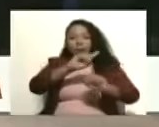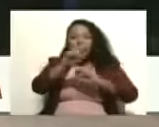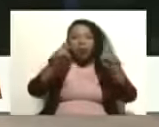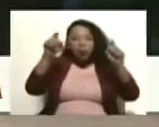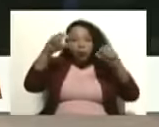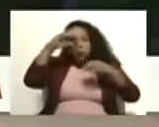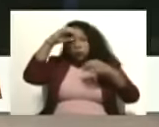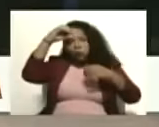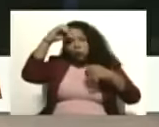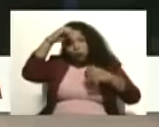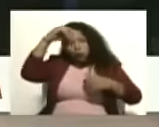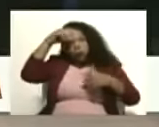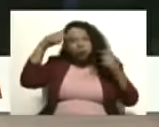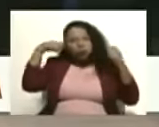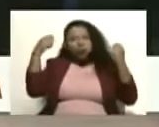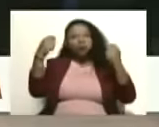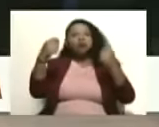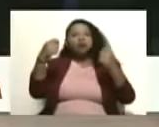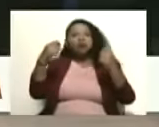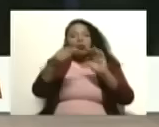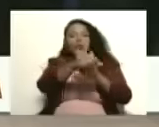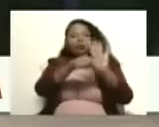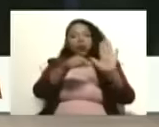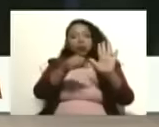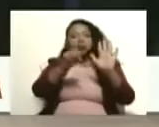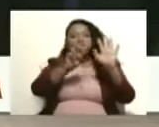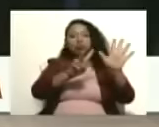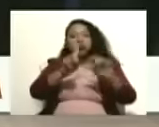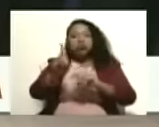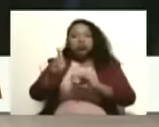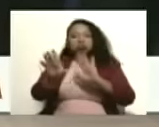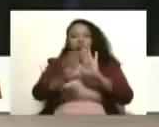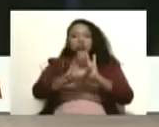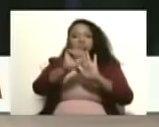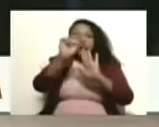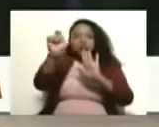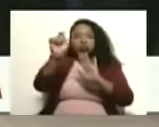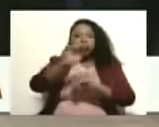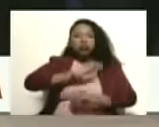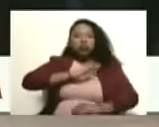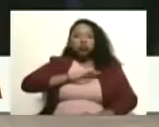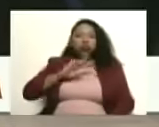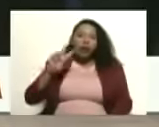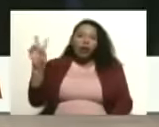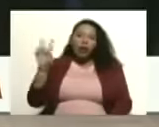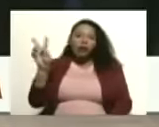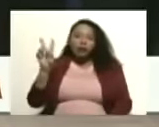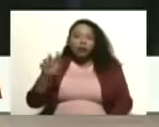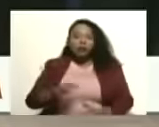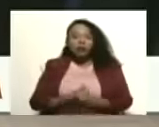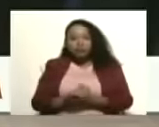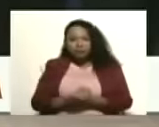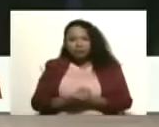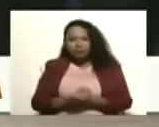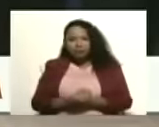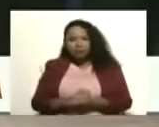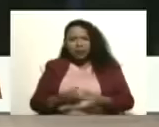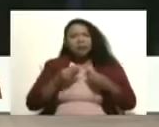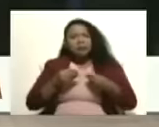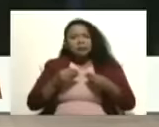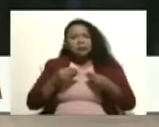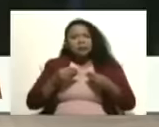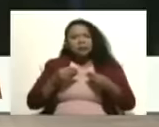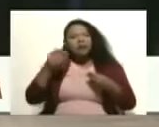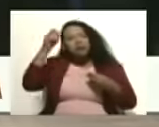de conformidad con el artículo 71 de la Constitución de la República Bolivariana de Venezuela para que el